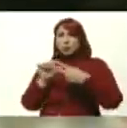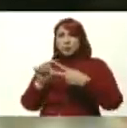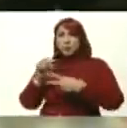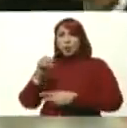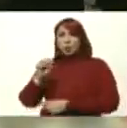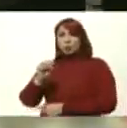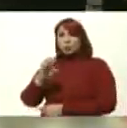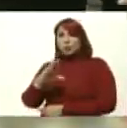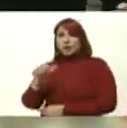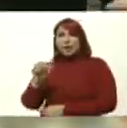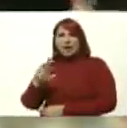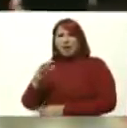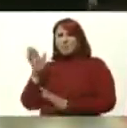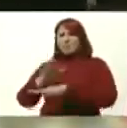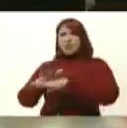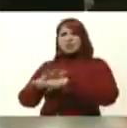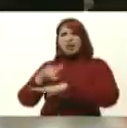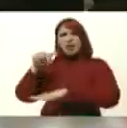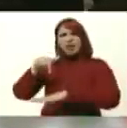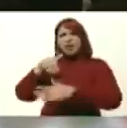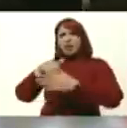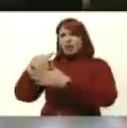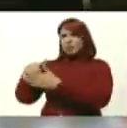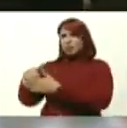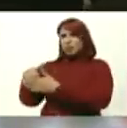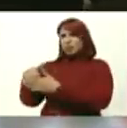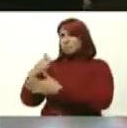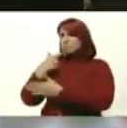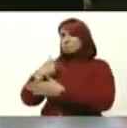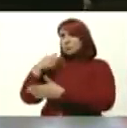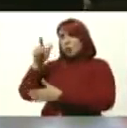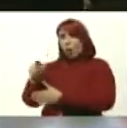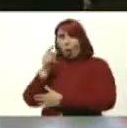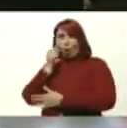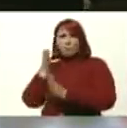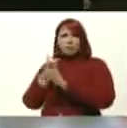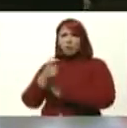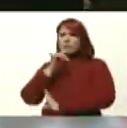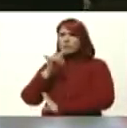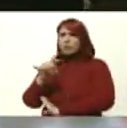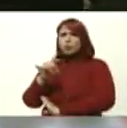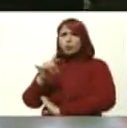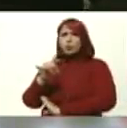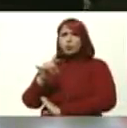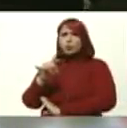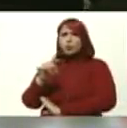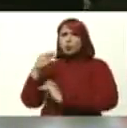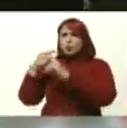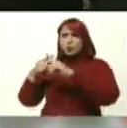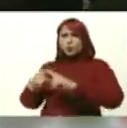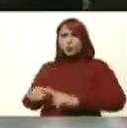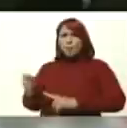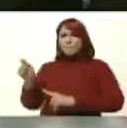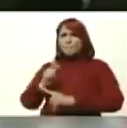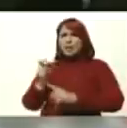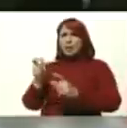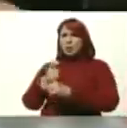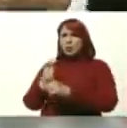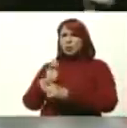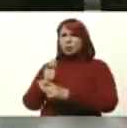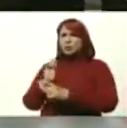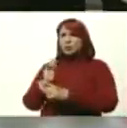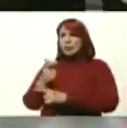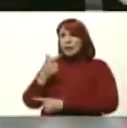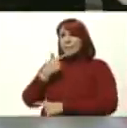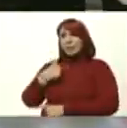Yo le pregunté qué va a pasar en estas elecciones. ¿Qué me decía Schemmel de su informe Monitor País del mes de agosto? Que